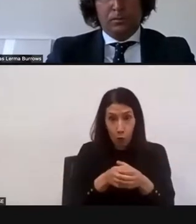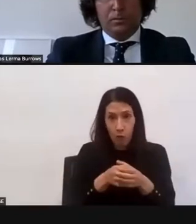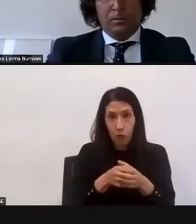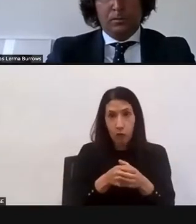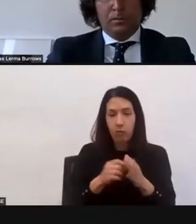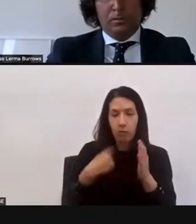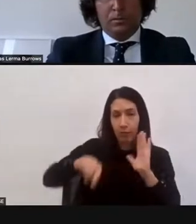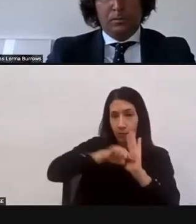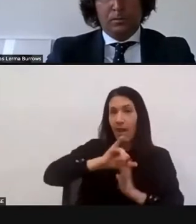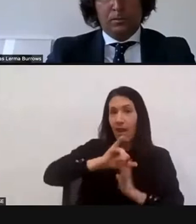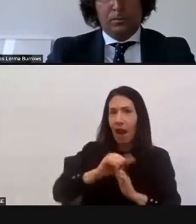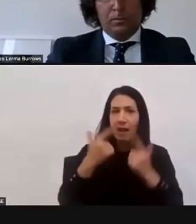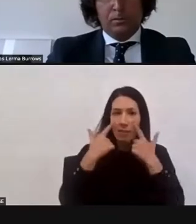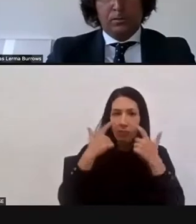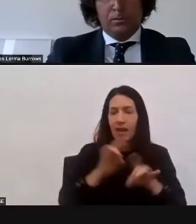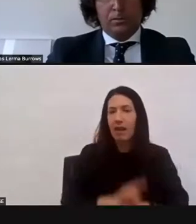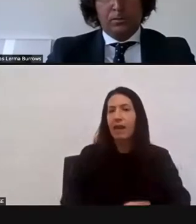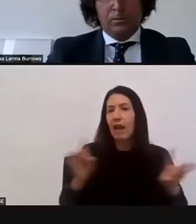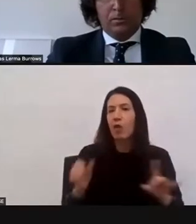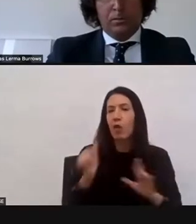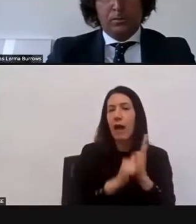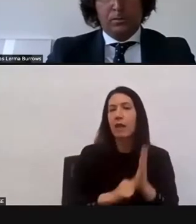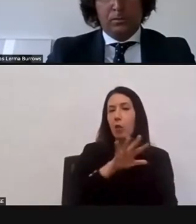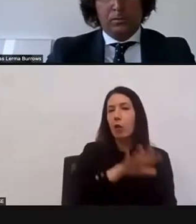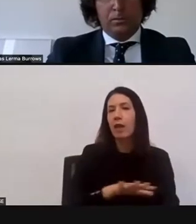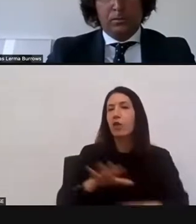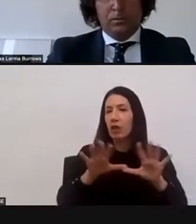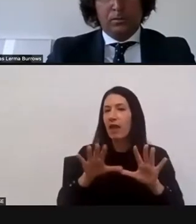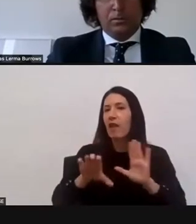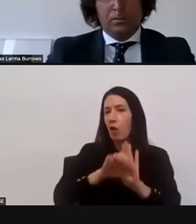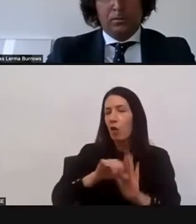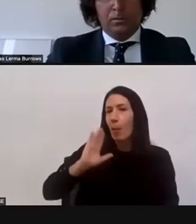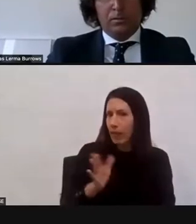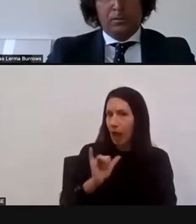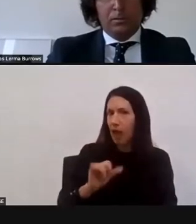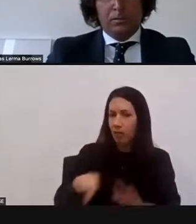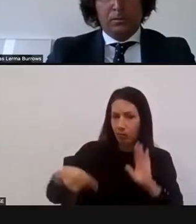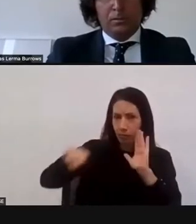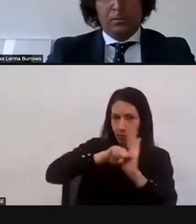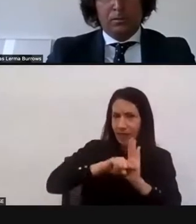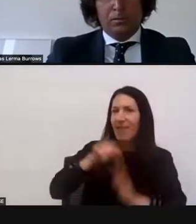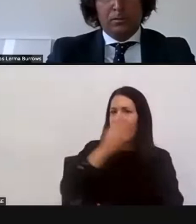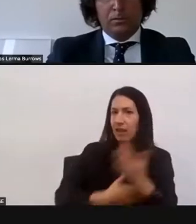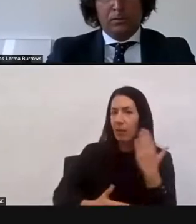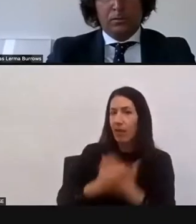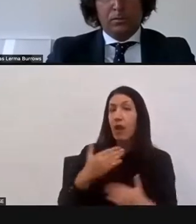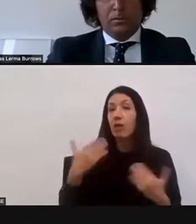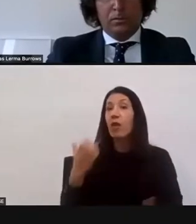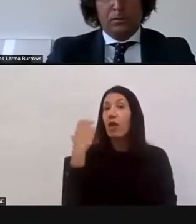el artículo 510 del Código Penal, y en este sentido el CERMI